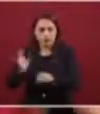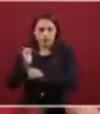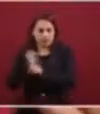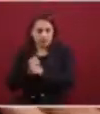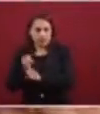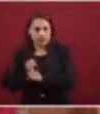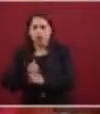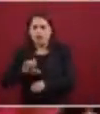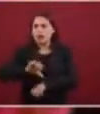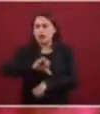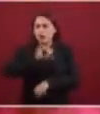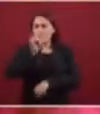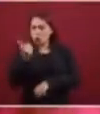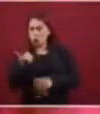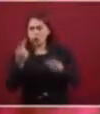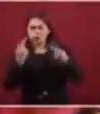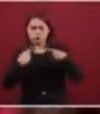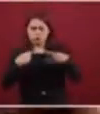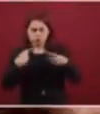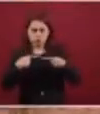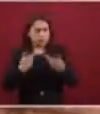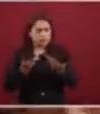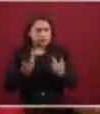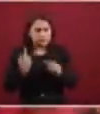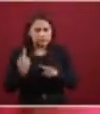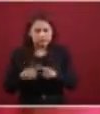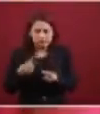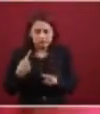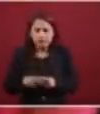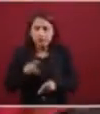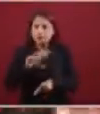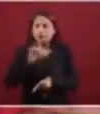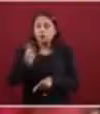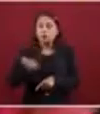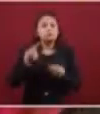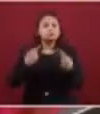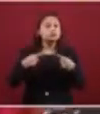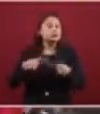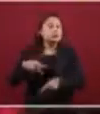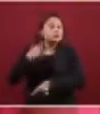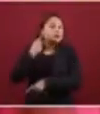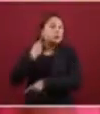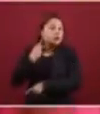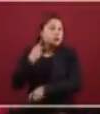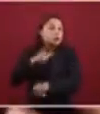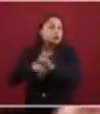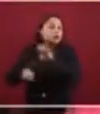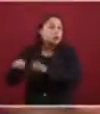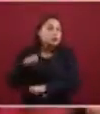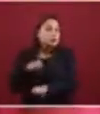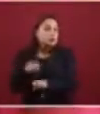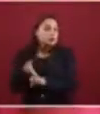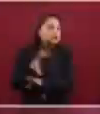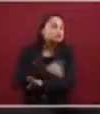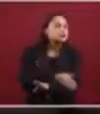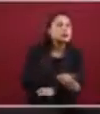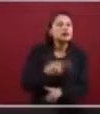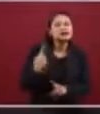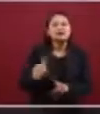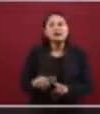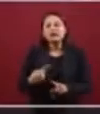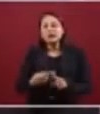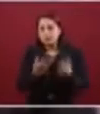investigación a más personas, políticos, empresas o dependencias de con la administración anterior. ¿A quiénes se